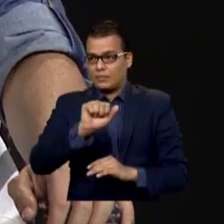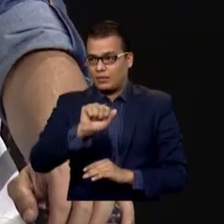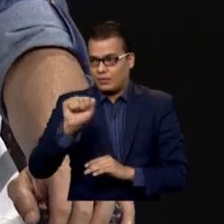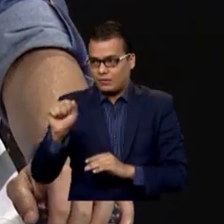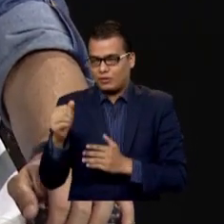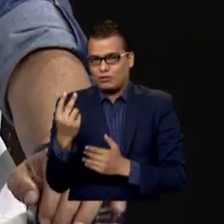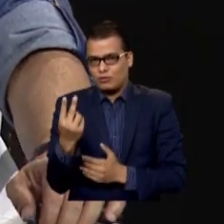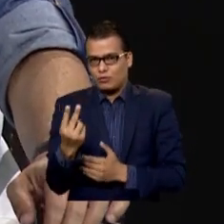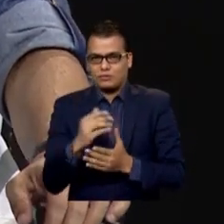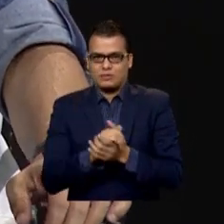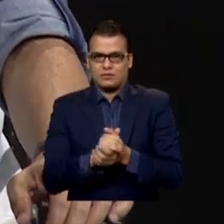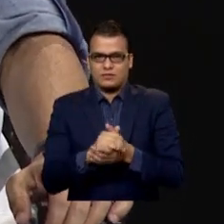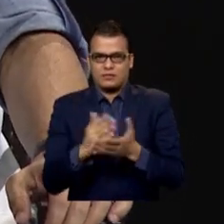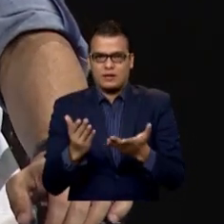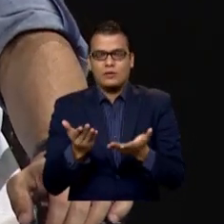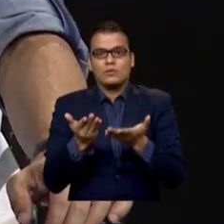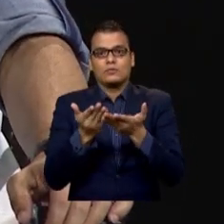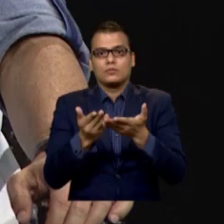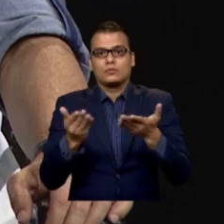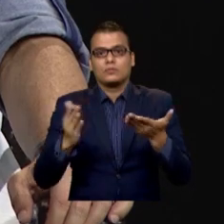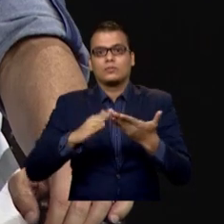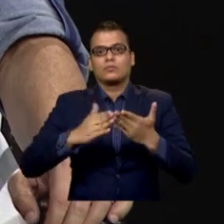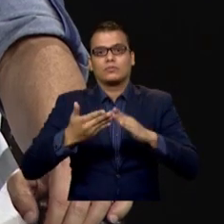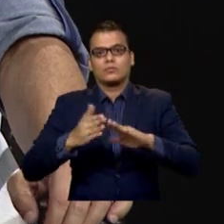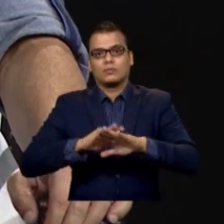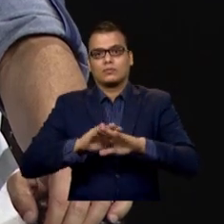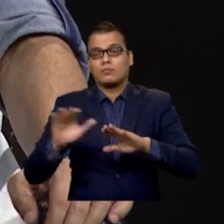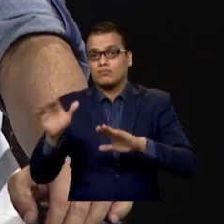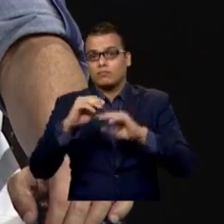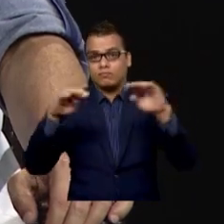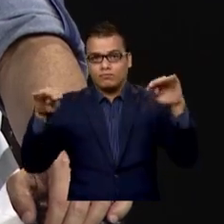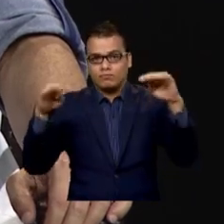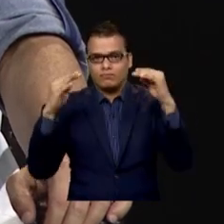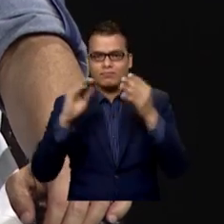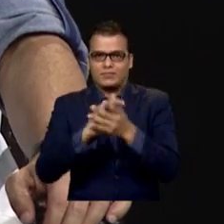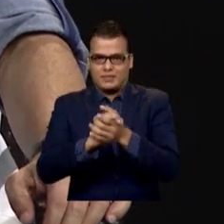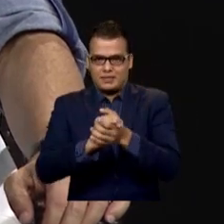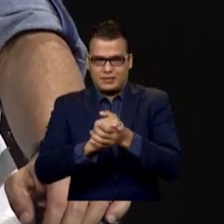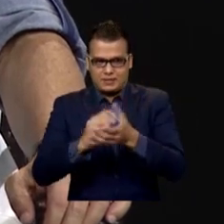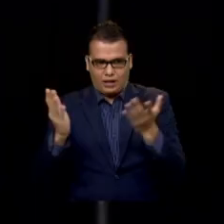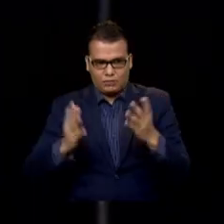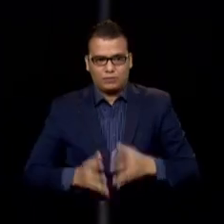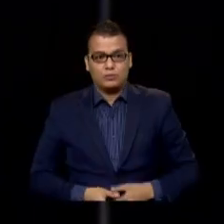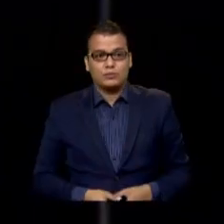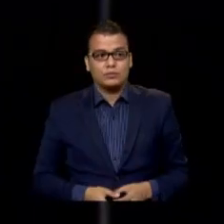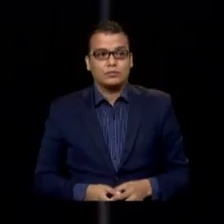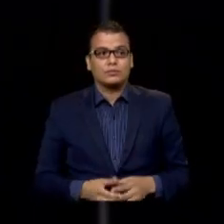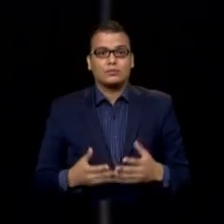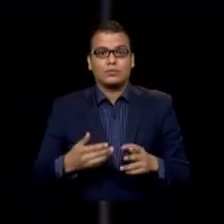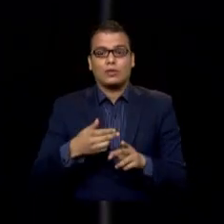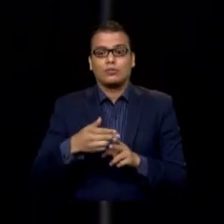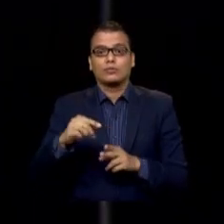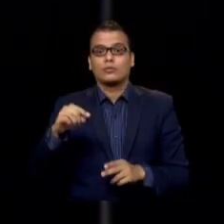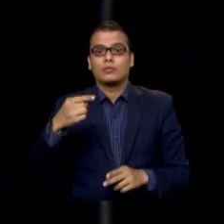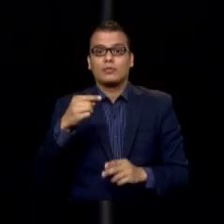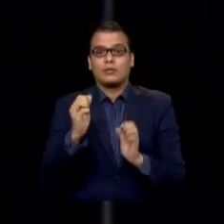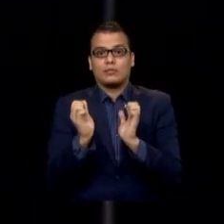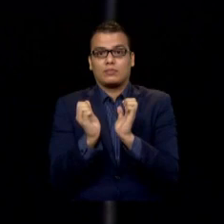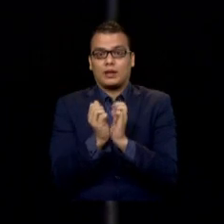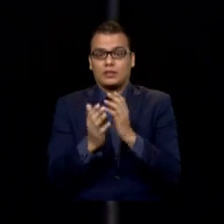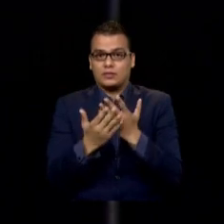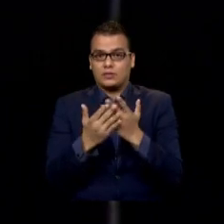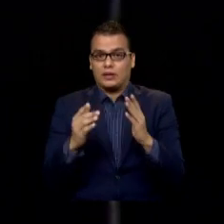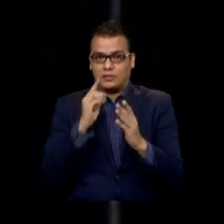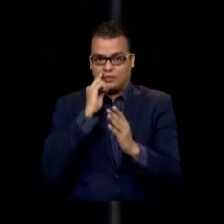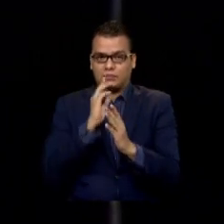usted y para toda la comunidad que en la noche de hoy nos sigue por Telepacífico. Víspera de primero de mayo, vamos con